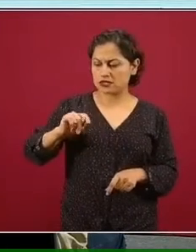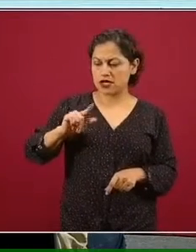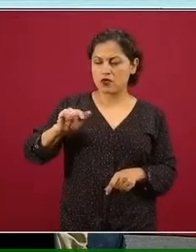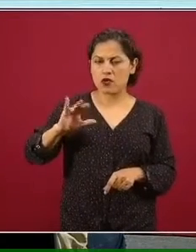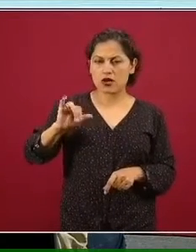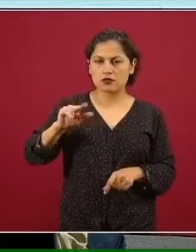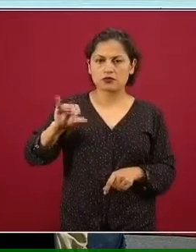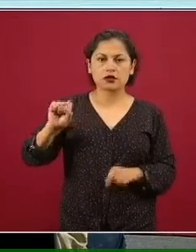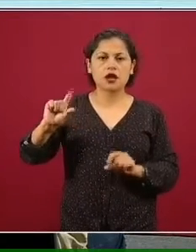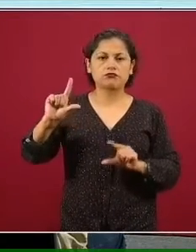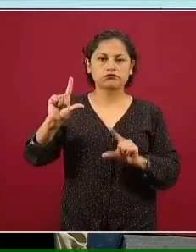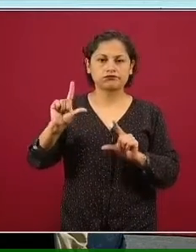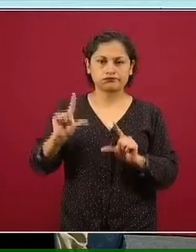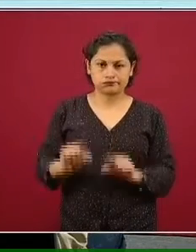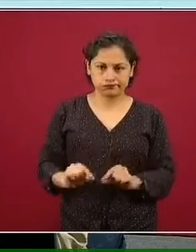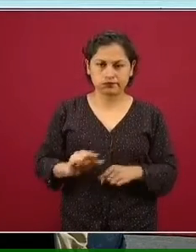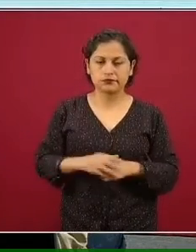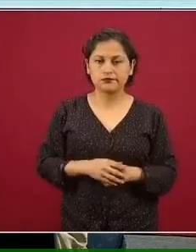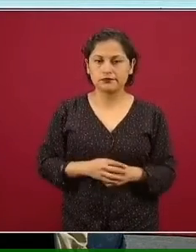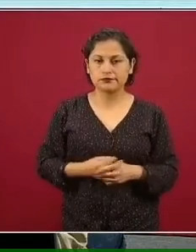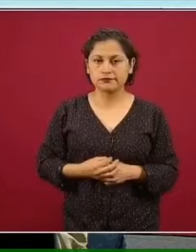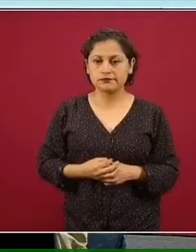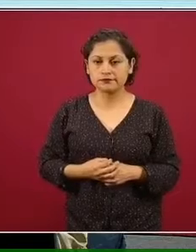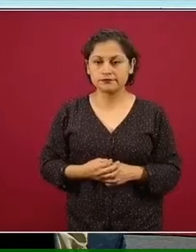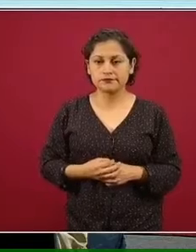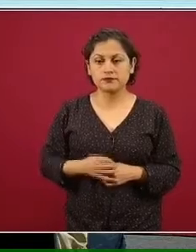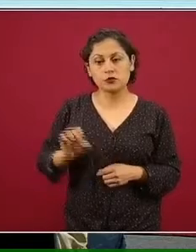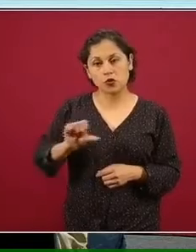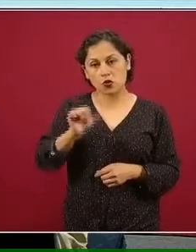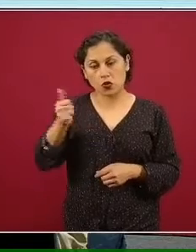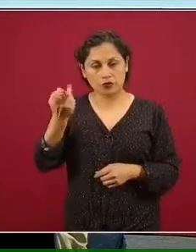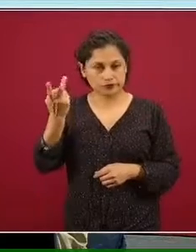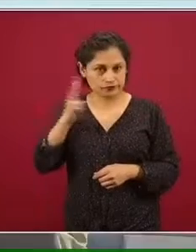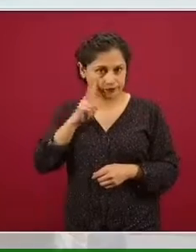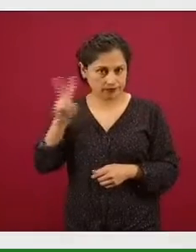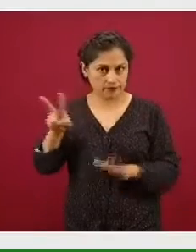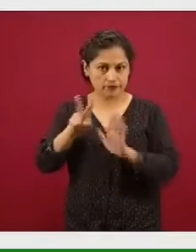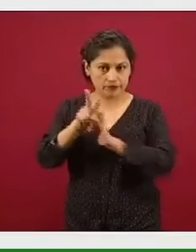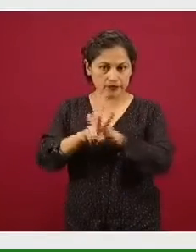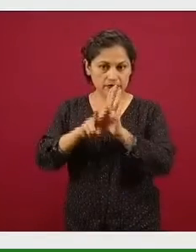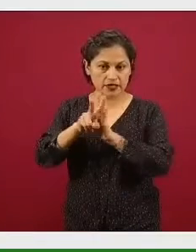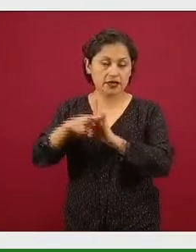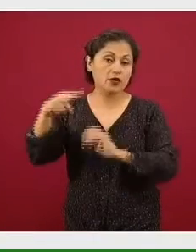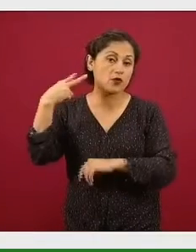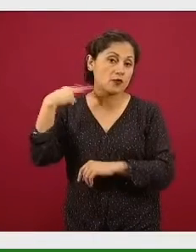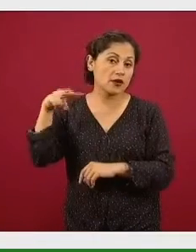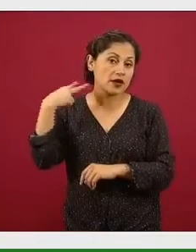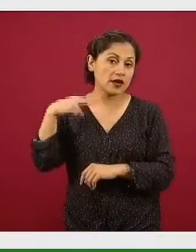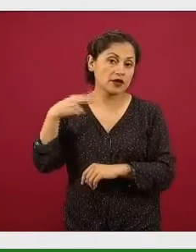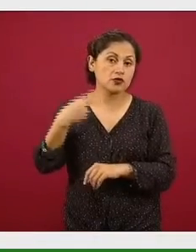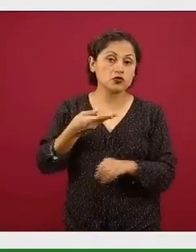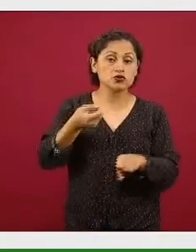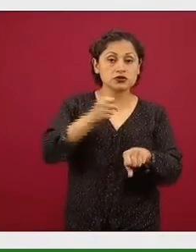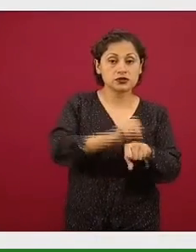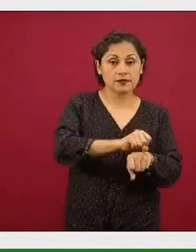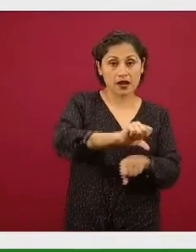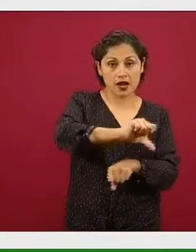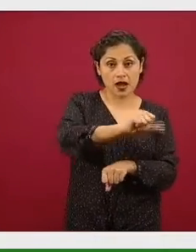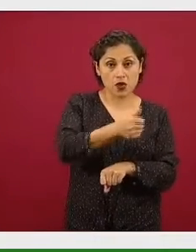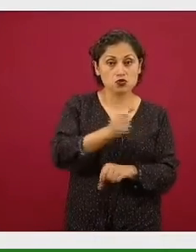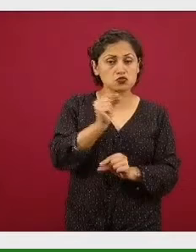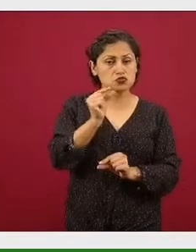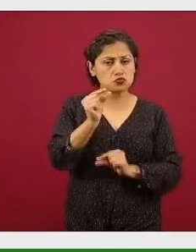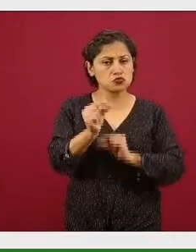disminución importante. Y veamos la última diapositiva, que es precisamente el mapa de Veracruz, semana 11,